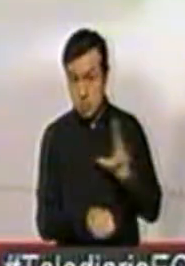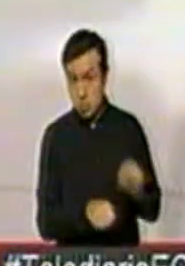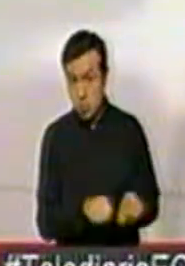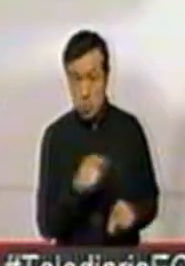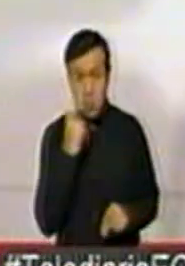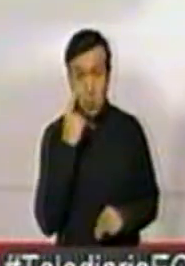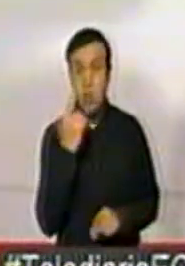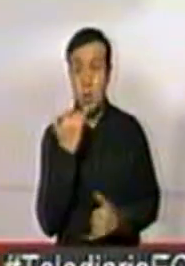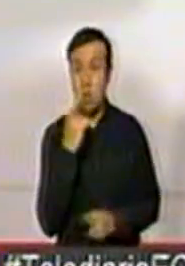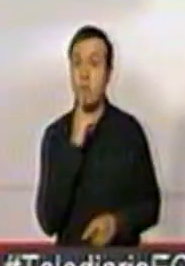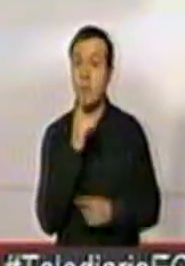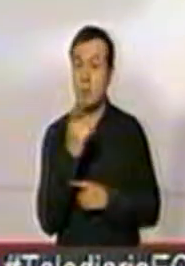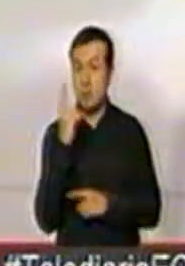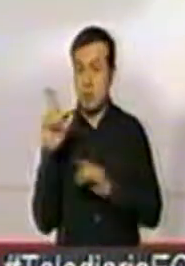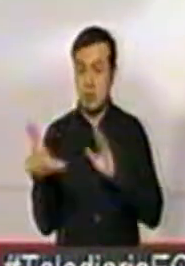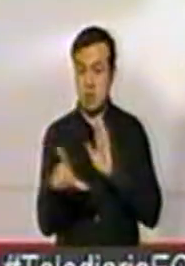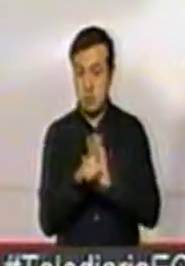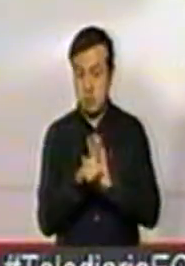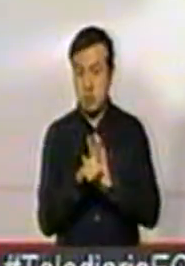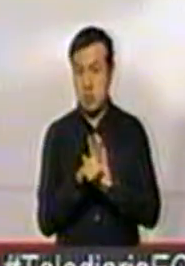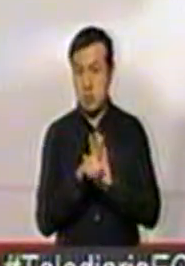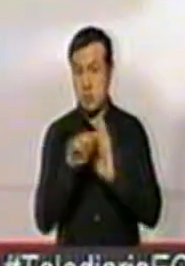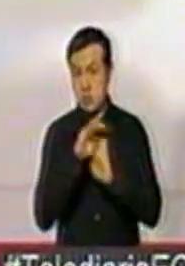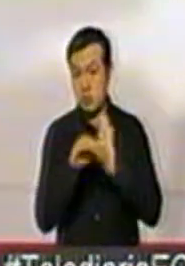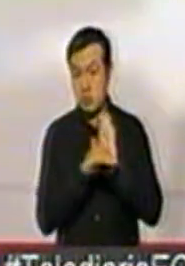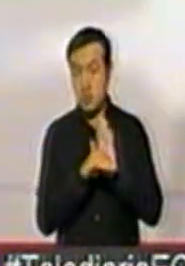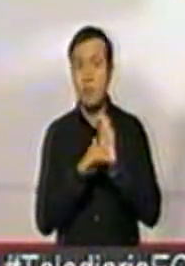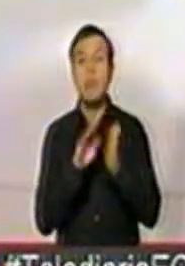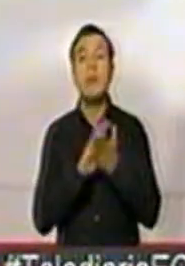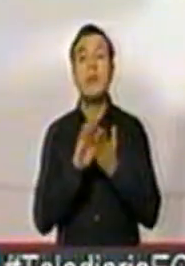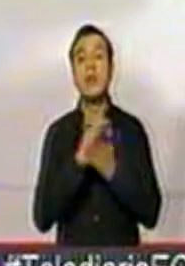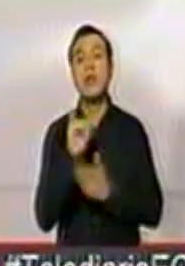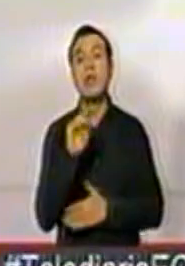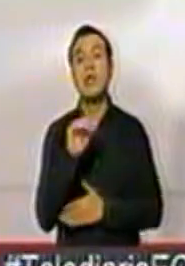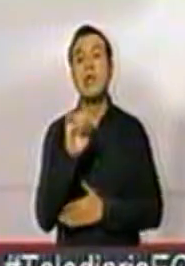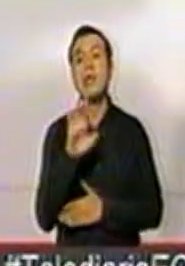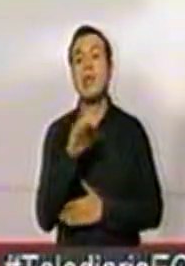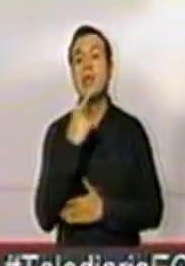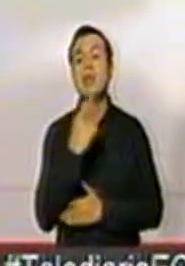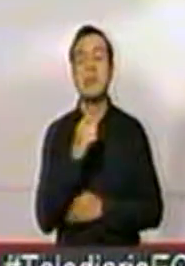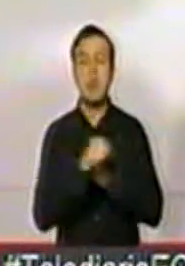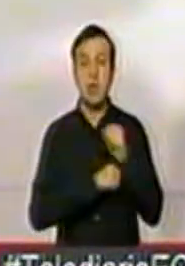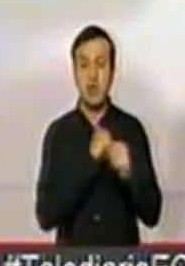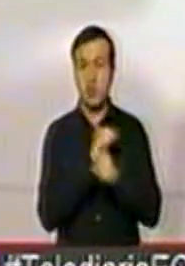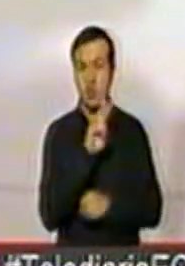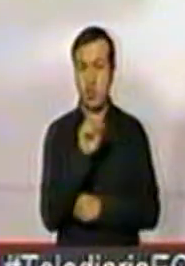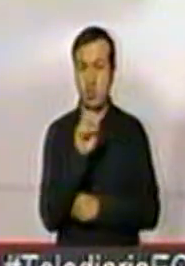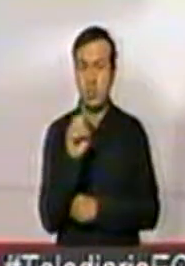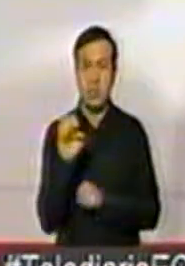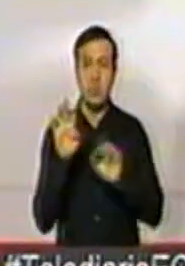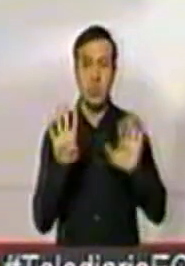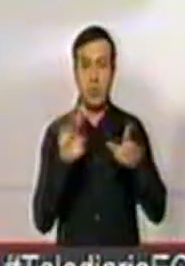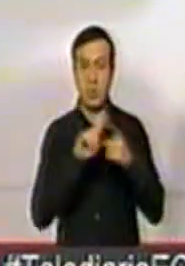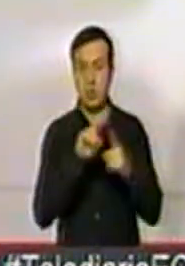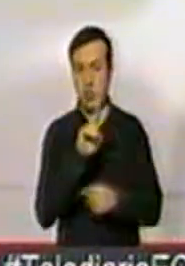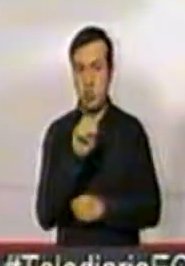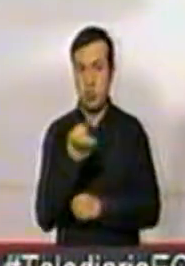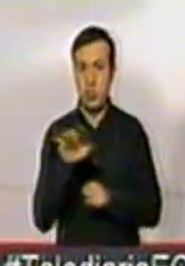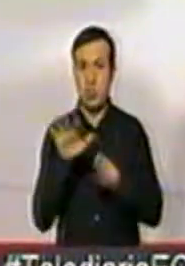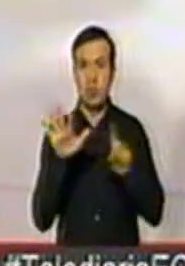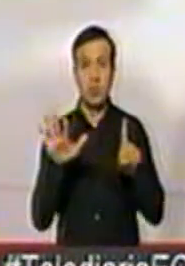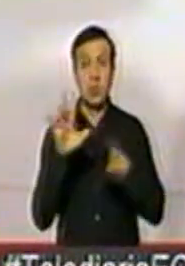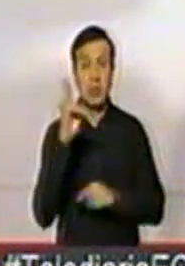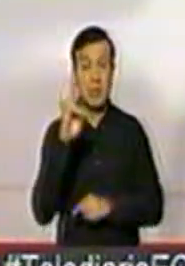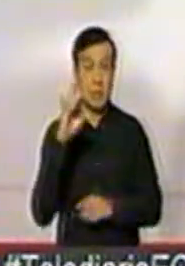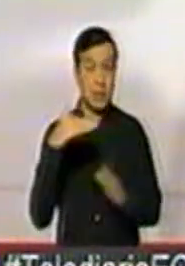a las cifras que nos establece el Instituto Nacional de Estadísticas y Censos. Estamos hablando de que del 2009 al 2016, 17.000 personas